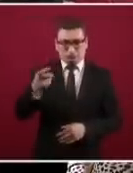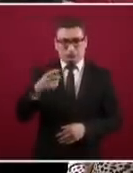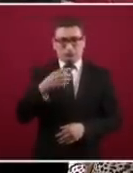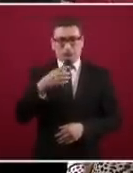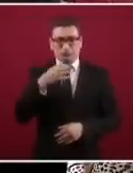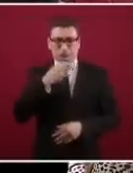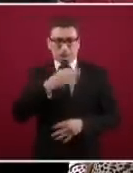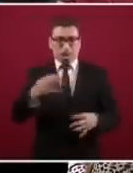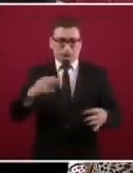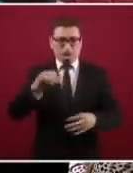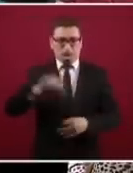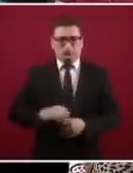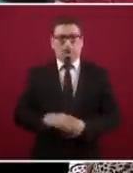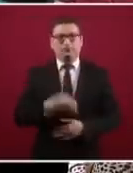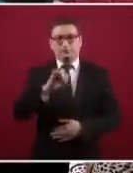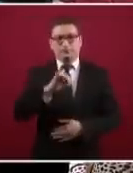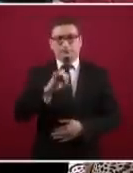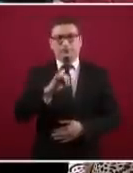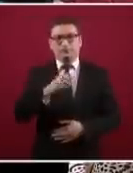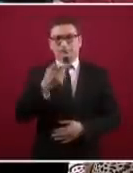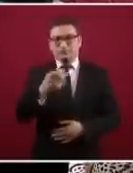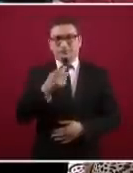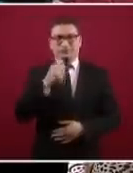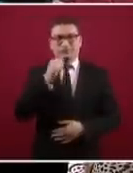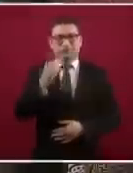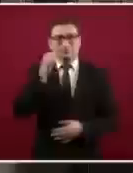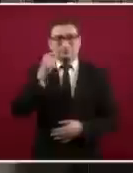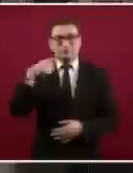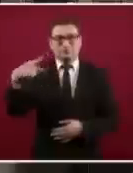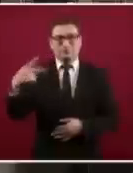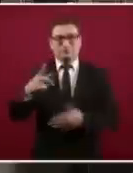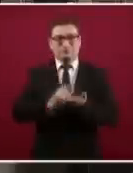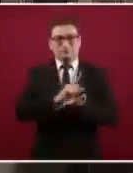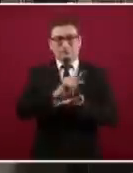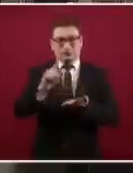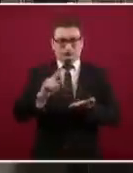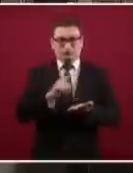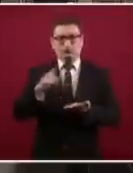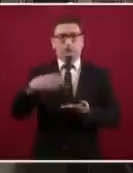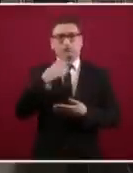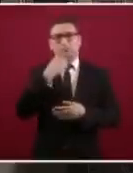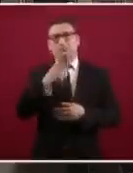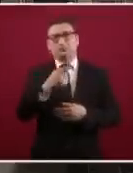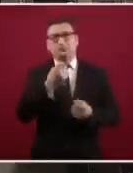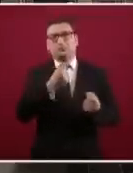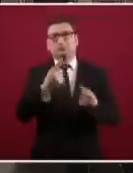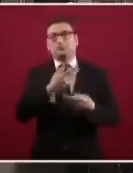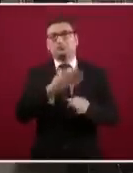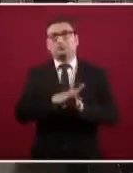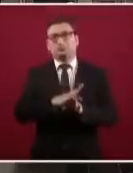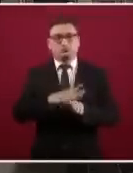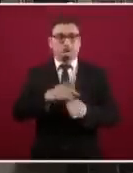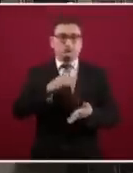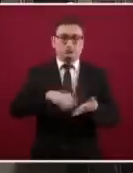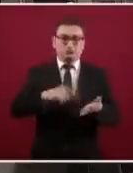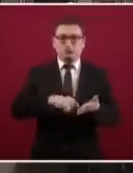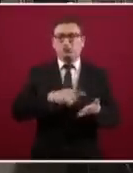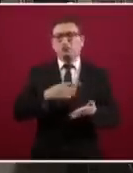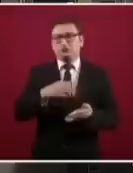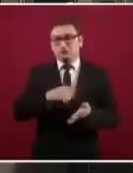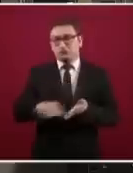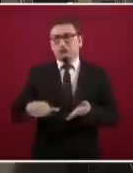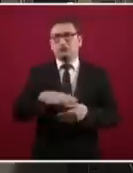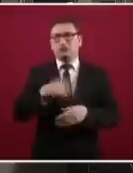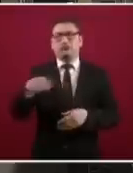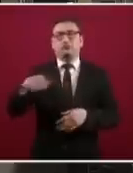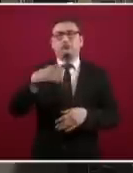informe el día de hoy. Sí, es que ayer justo en su cuenta de Twitter ponía que se habían suspendido algunas cuentas de Medina Mora después